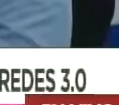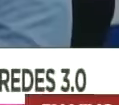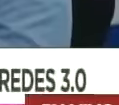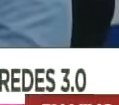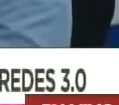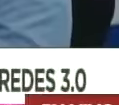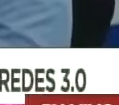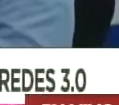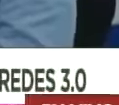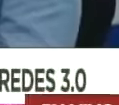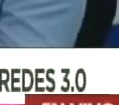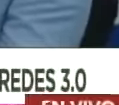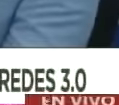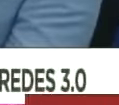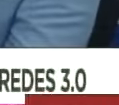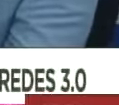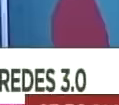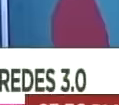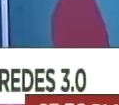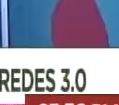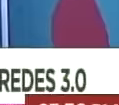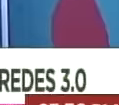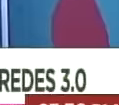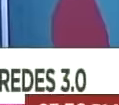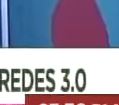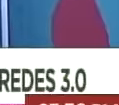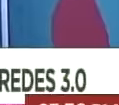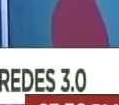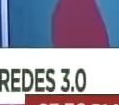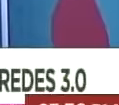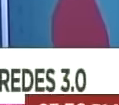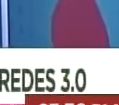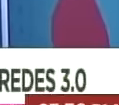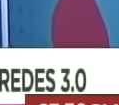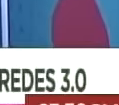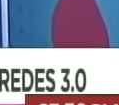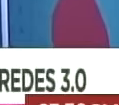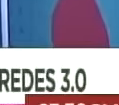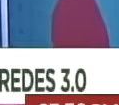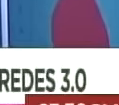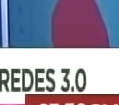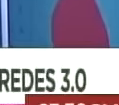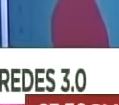me permites y me perdonas. No, no, no hay problema. Lo largo de la reflexión, porque para mí este tema